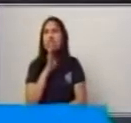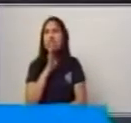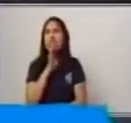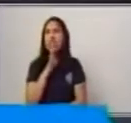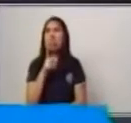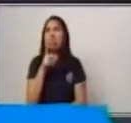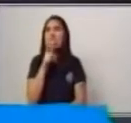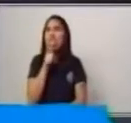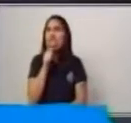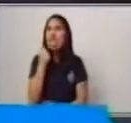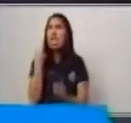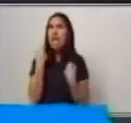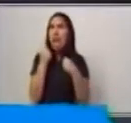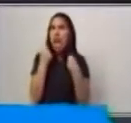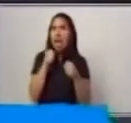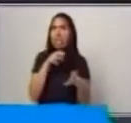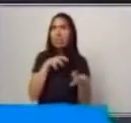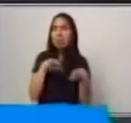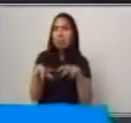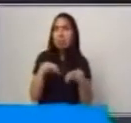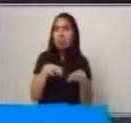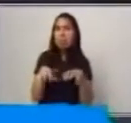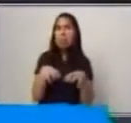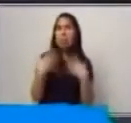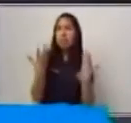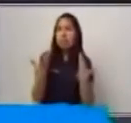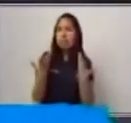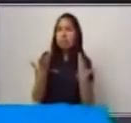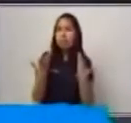del rubor.